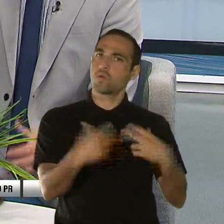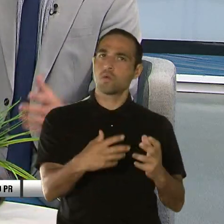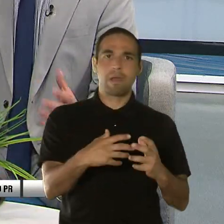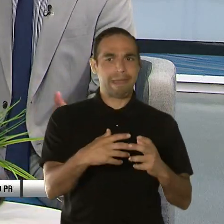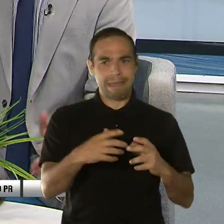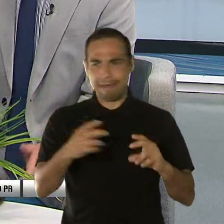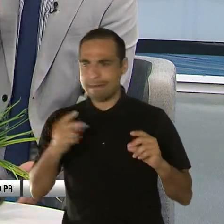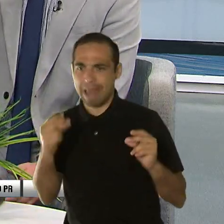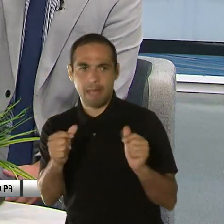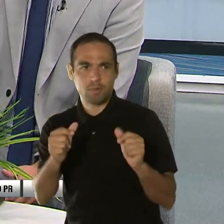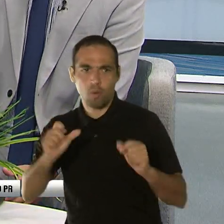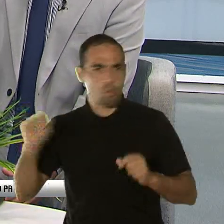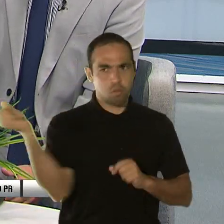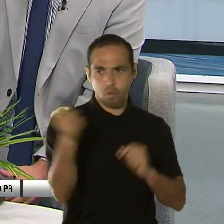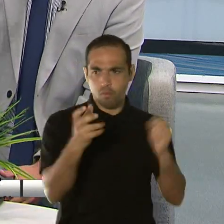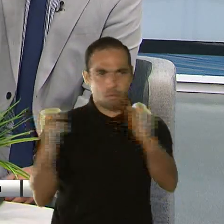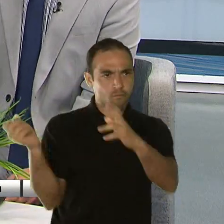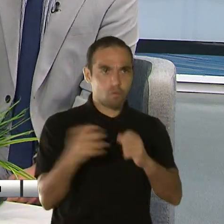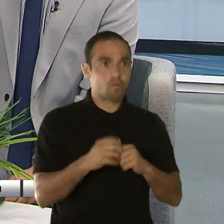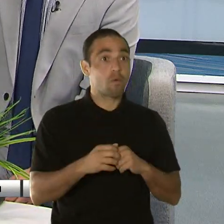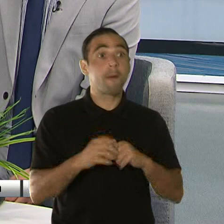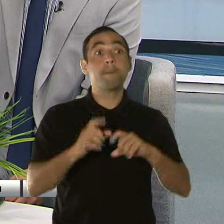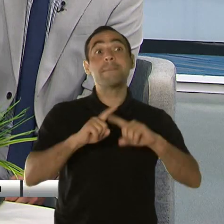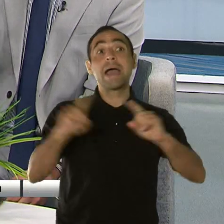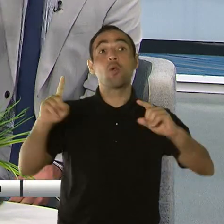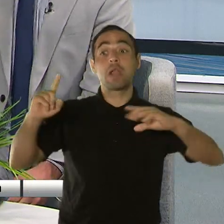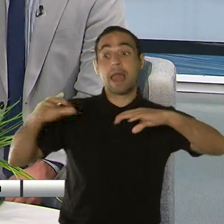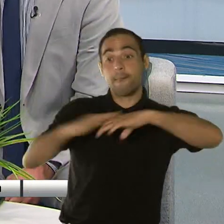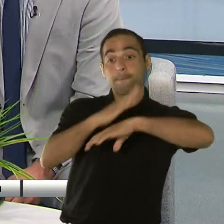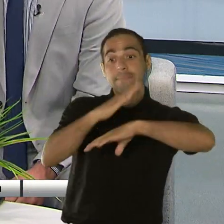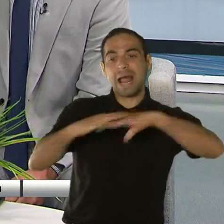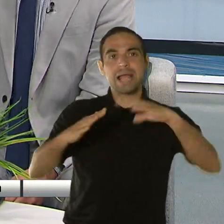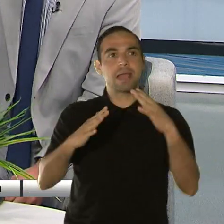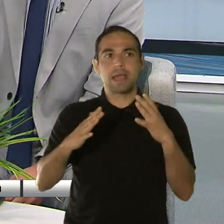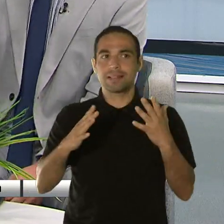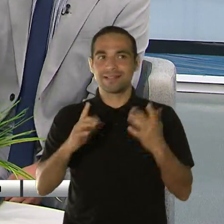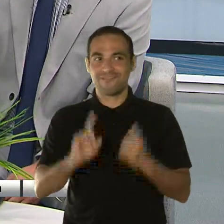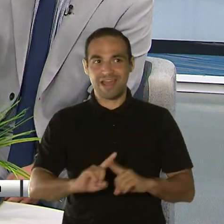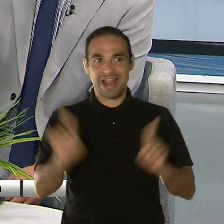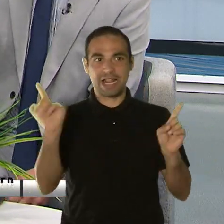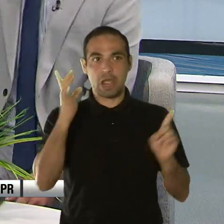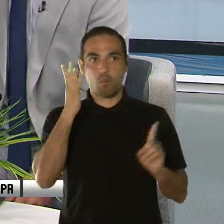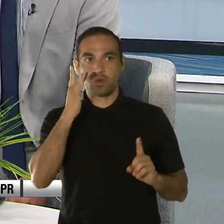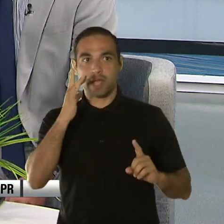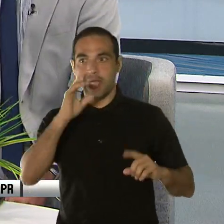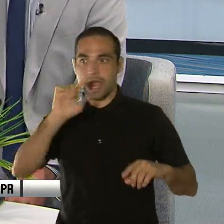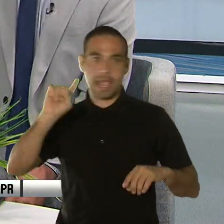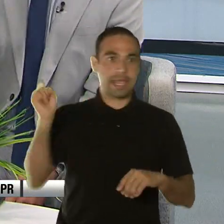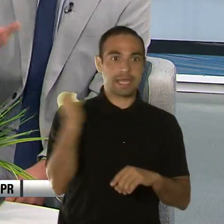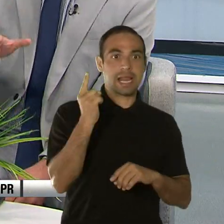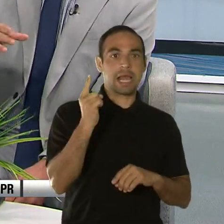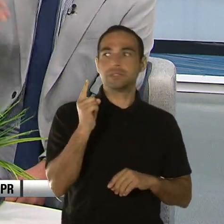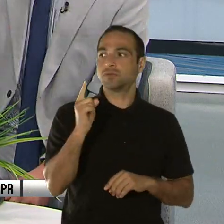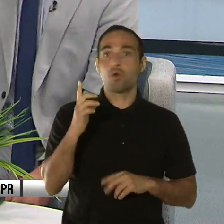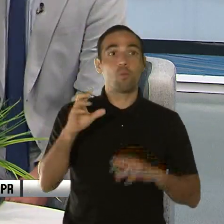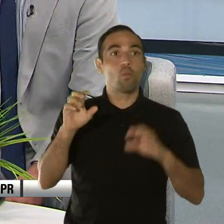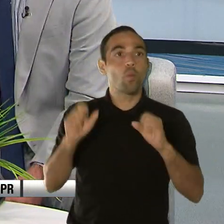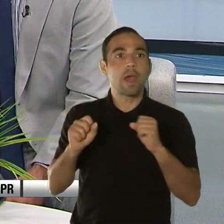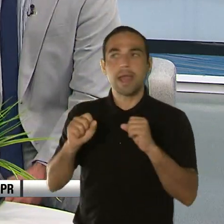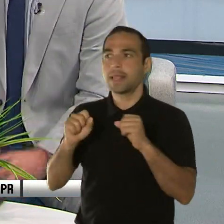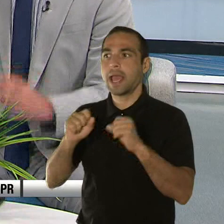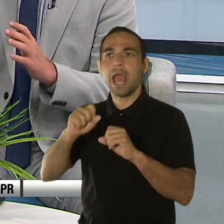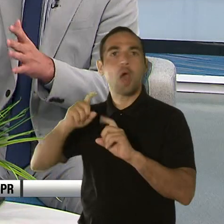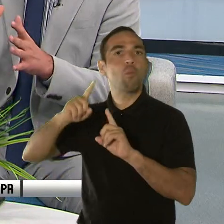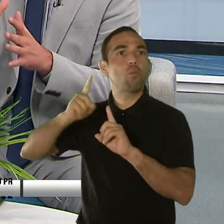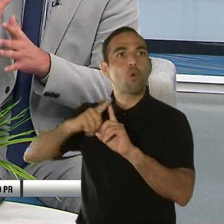lanzamientos los porteros pero en el balonmano de playa se añaden los giros la habilidad de sumar dos puntos en vez de uno cuando hay una